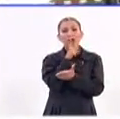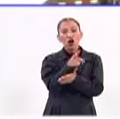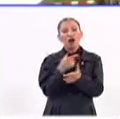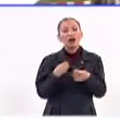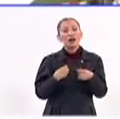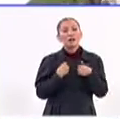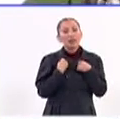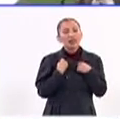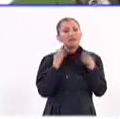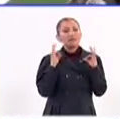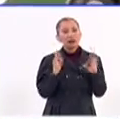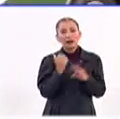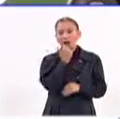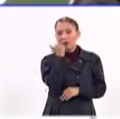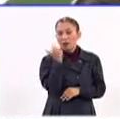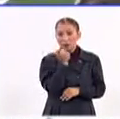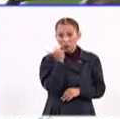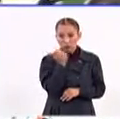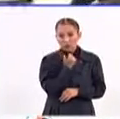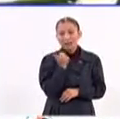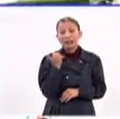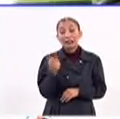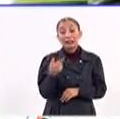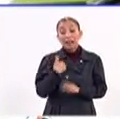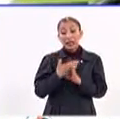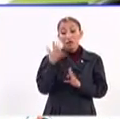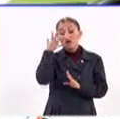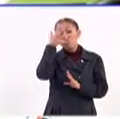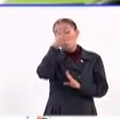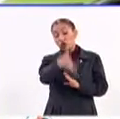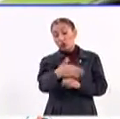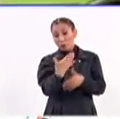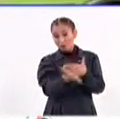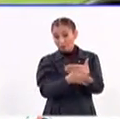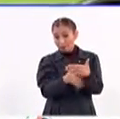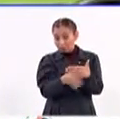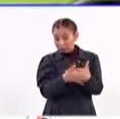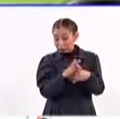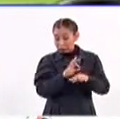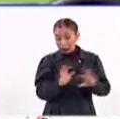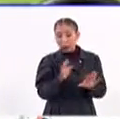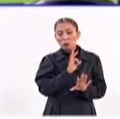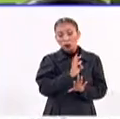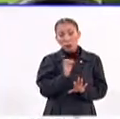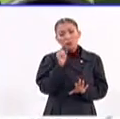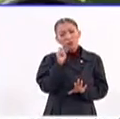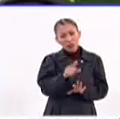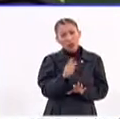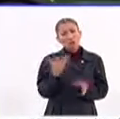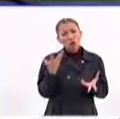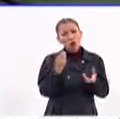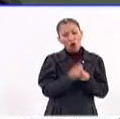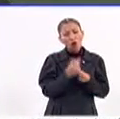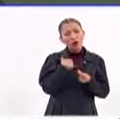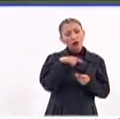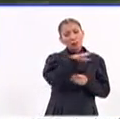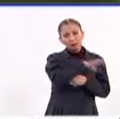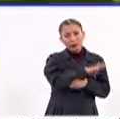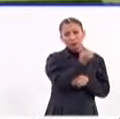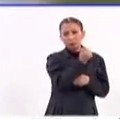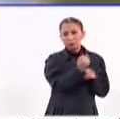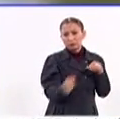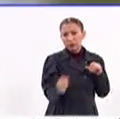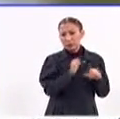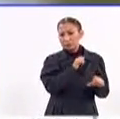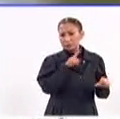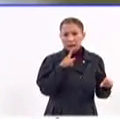mejorar la calidad de vida de los estudiantes que en un futuro no muy lejano podrían formar parte de los cuadros de